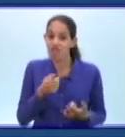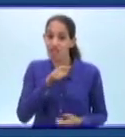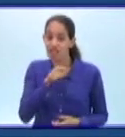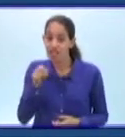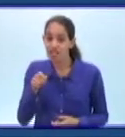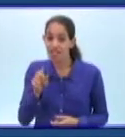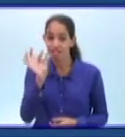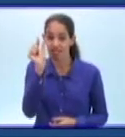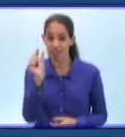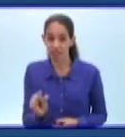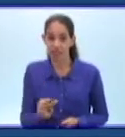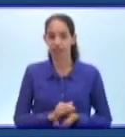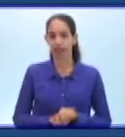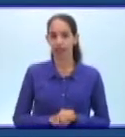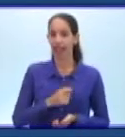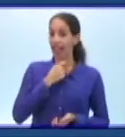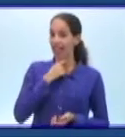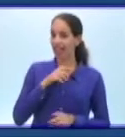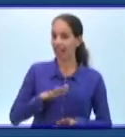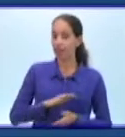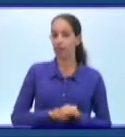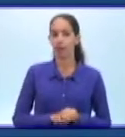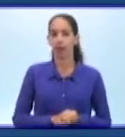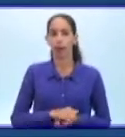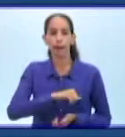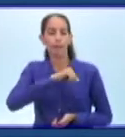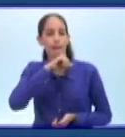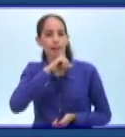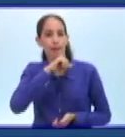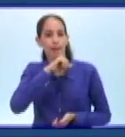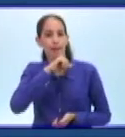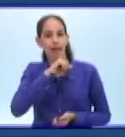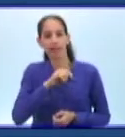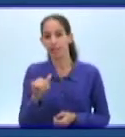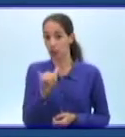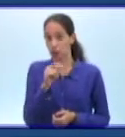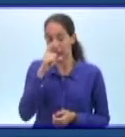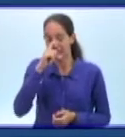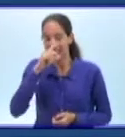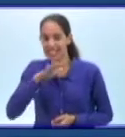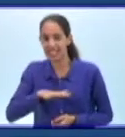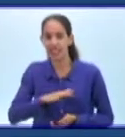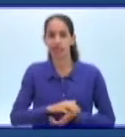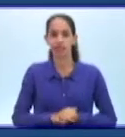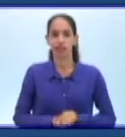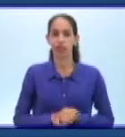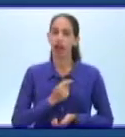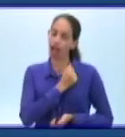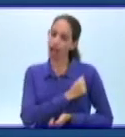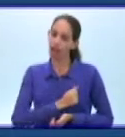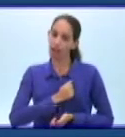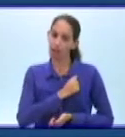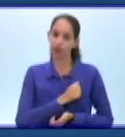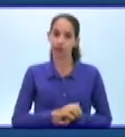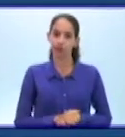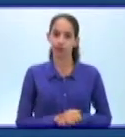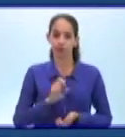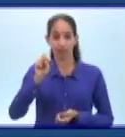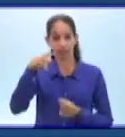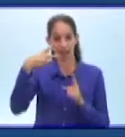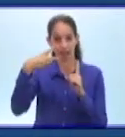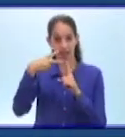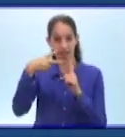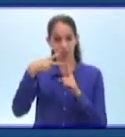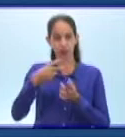maternal, como ejemplo, creo que lo que siento por él es amor. Segunda sección.